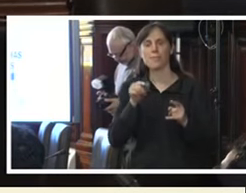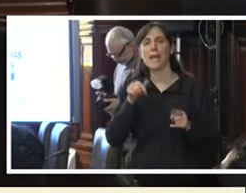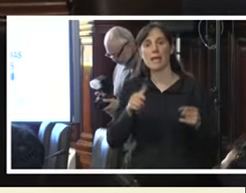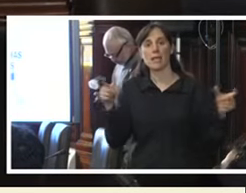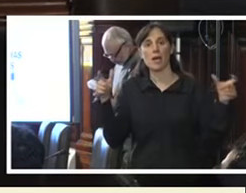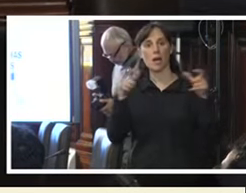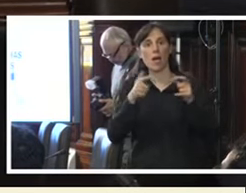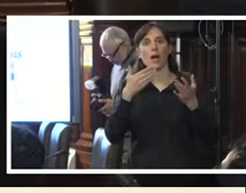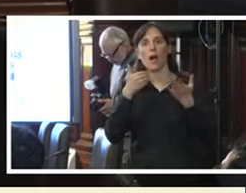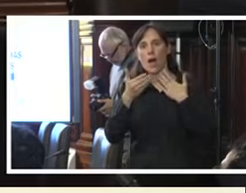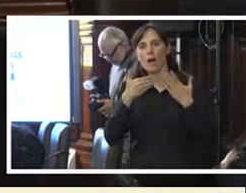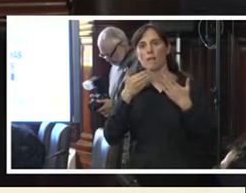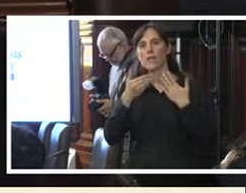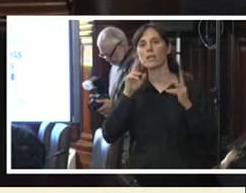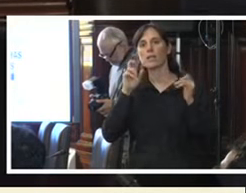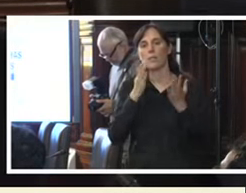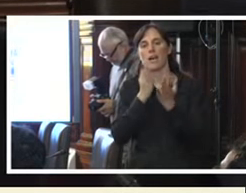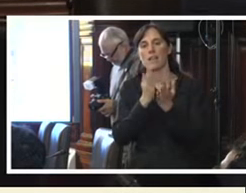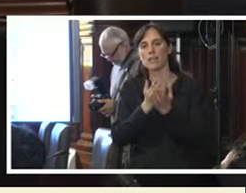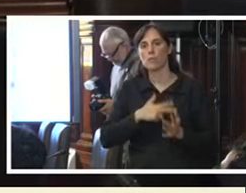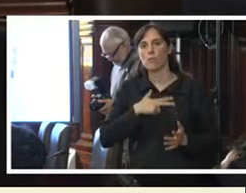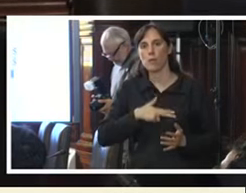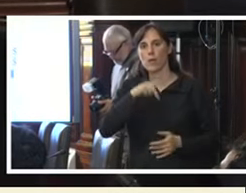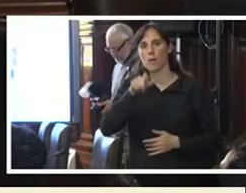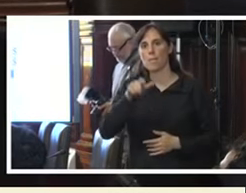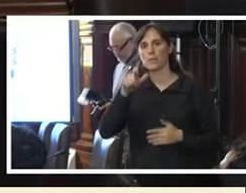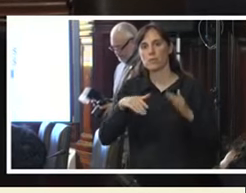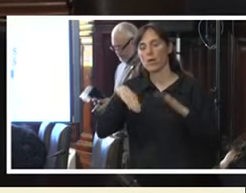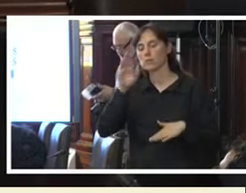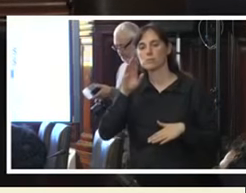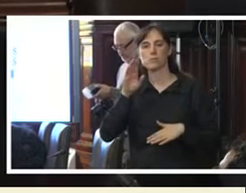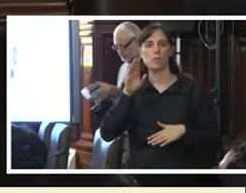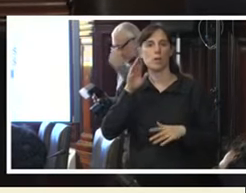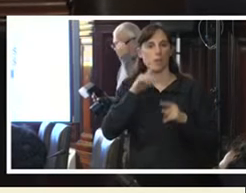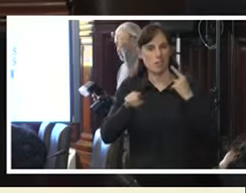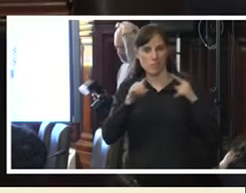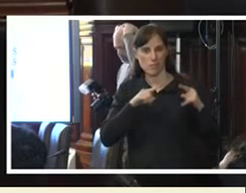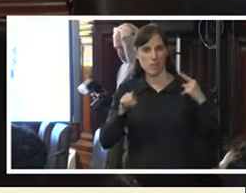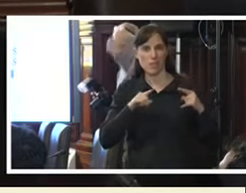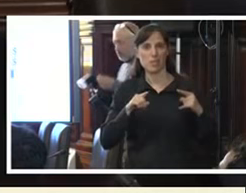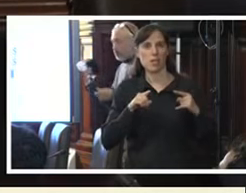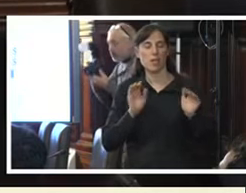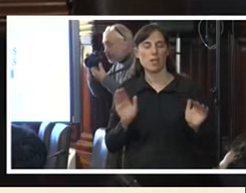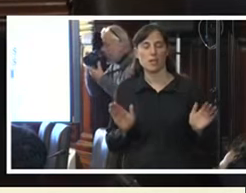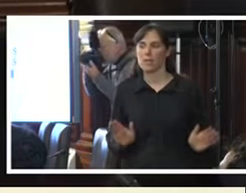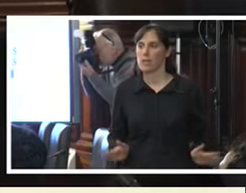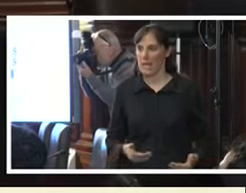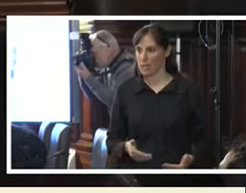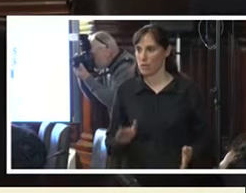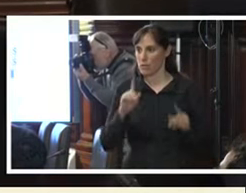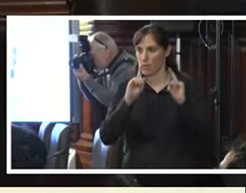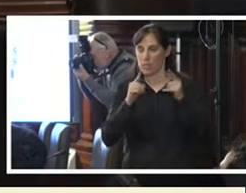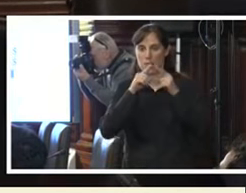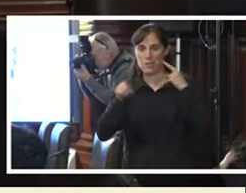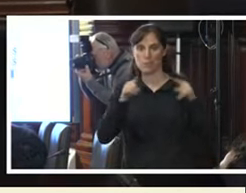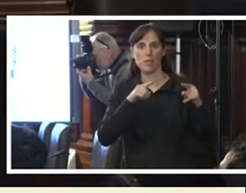presentaremos la situación de los derechos humanos de las personas con orientaciones sexuales e identidades de género y o de sexo reales o